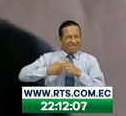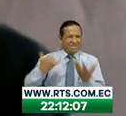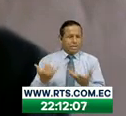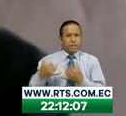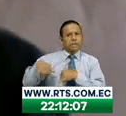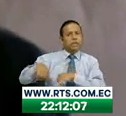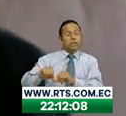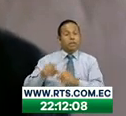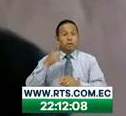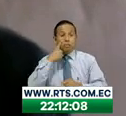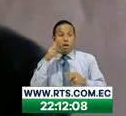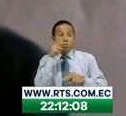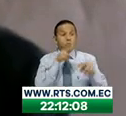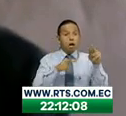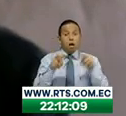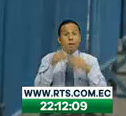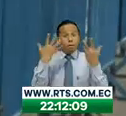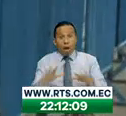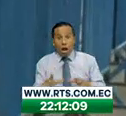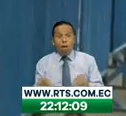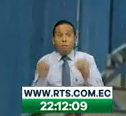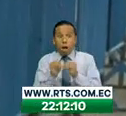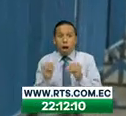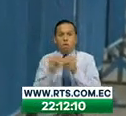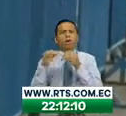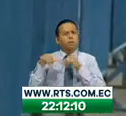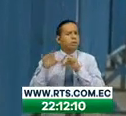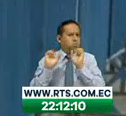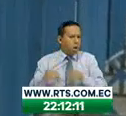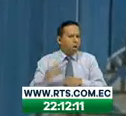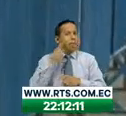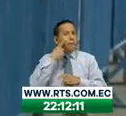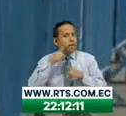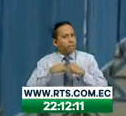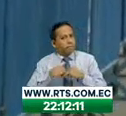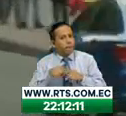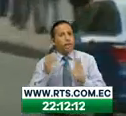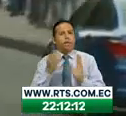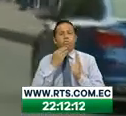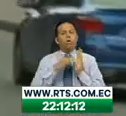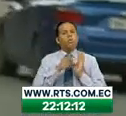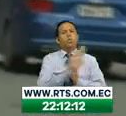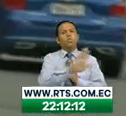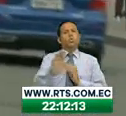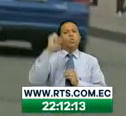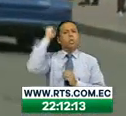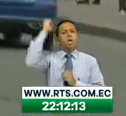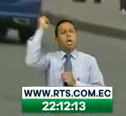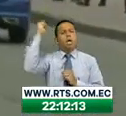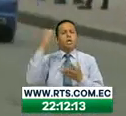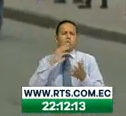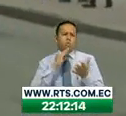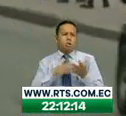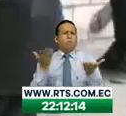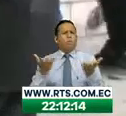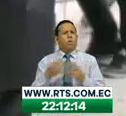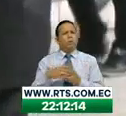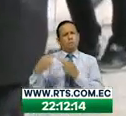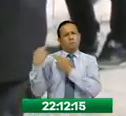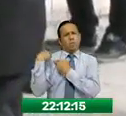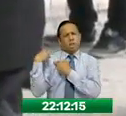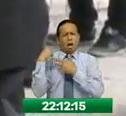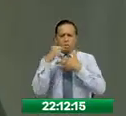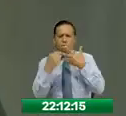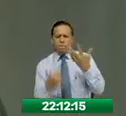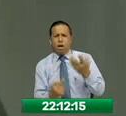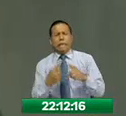que superemos esta emergencia sanitaria. Que continúan suspendidos ciertos derechos fundamentales, así como libertades, cargas obligatorias que deben